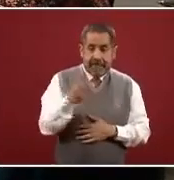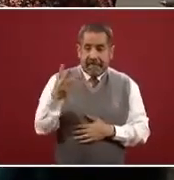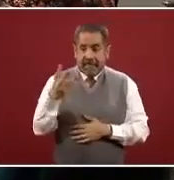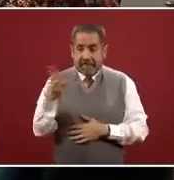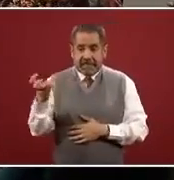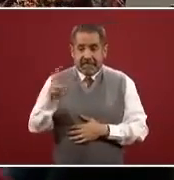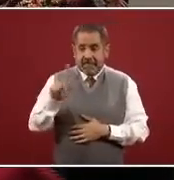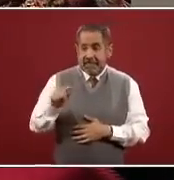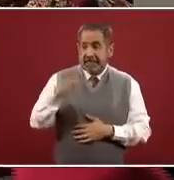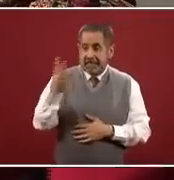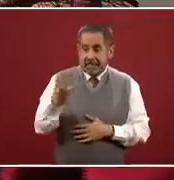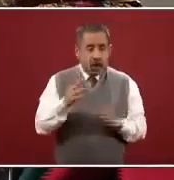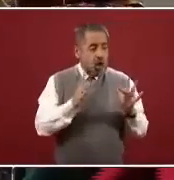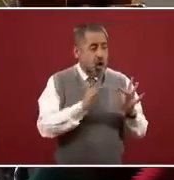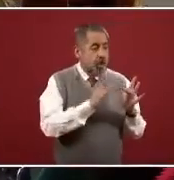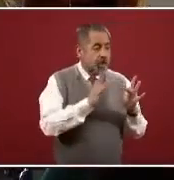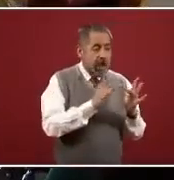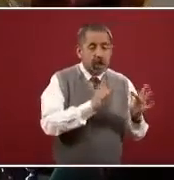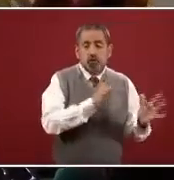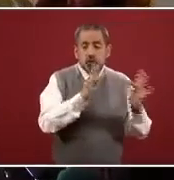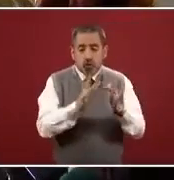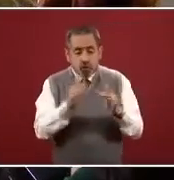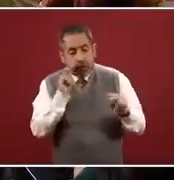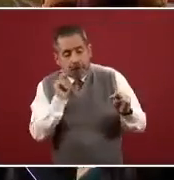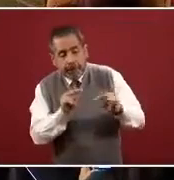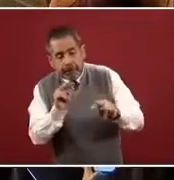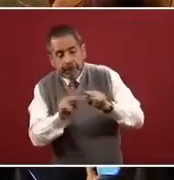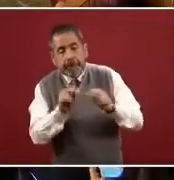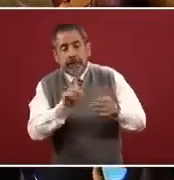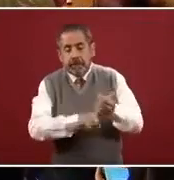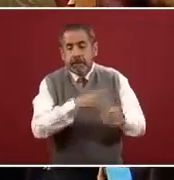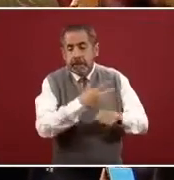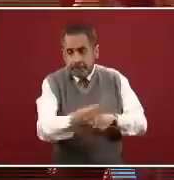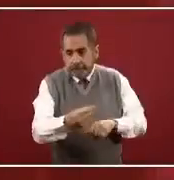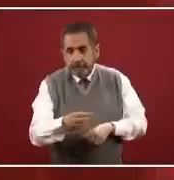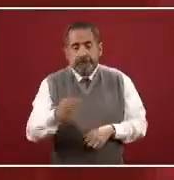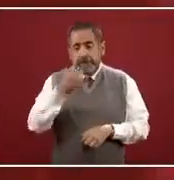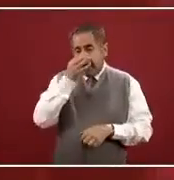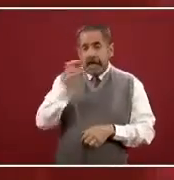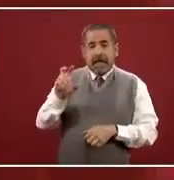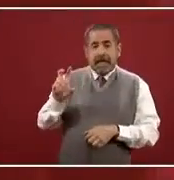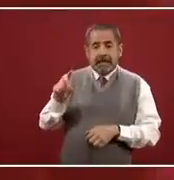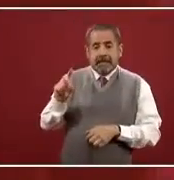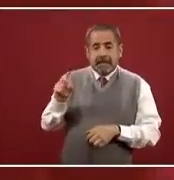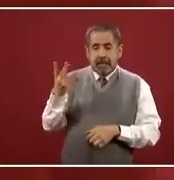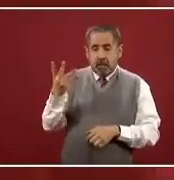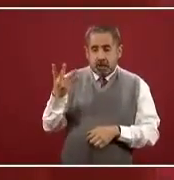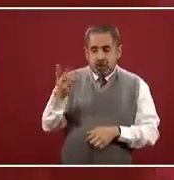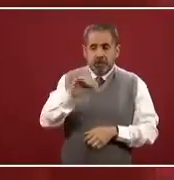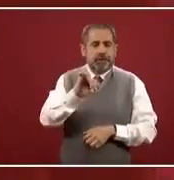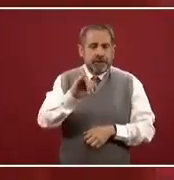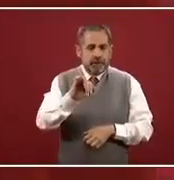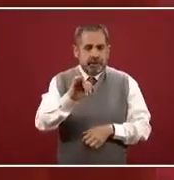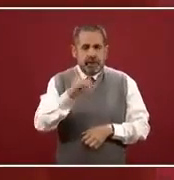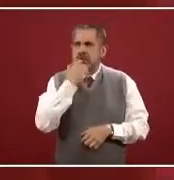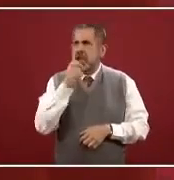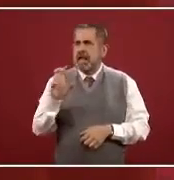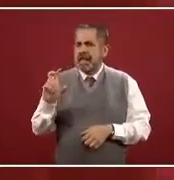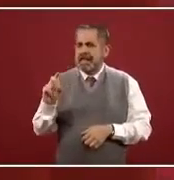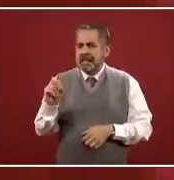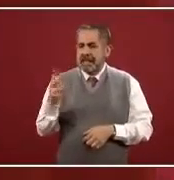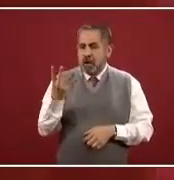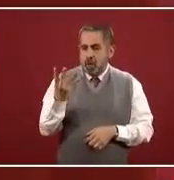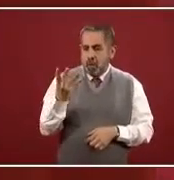373 contactos que han estado en seguimiento, 34 dieron positivos, 34